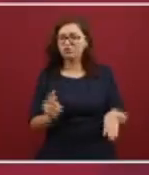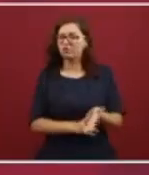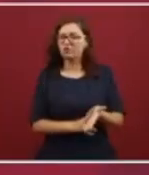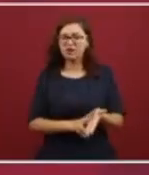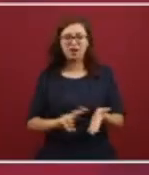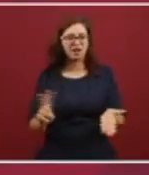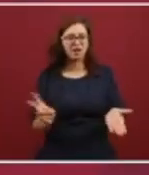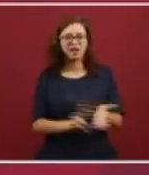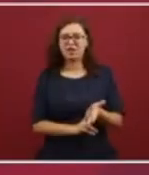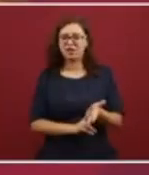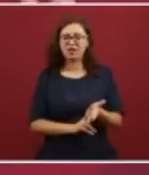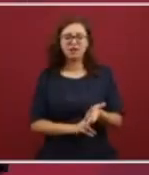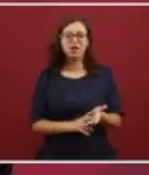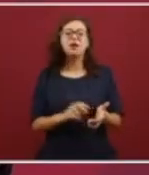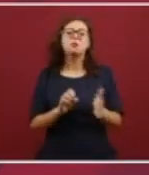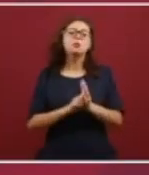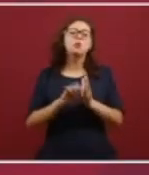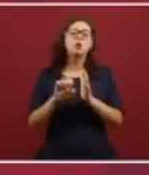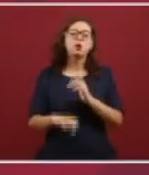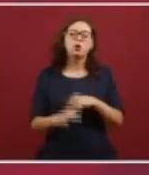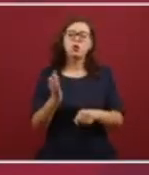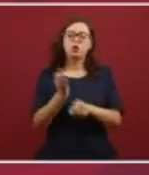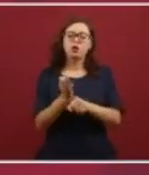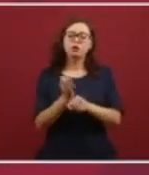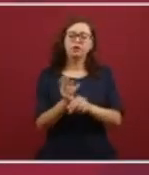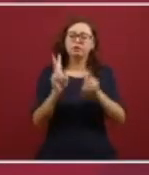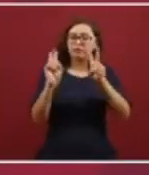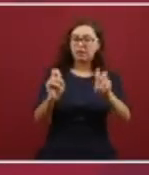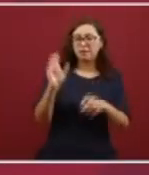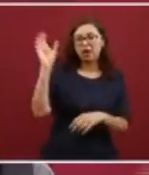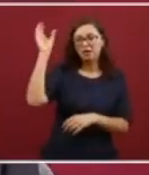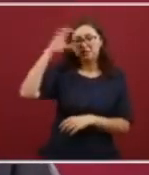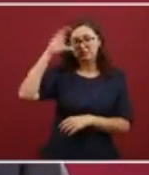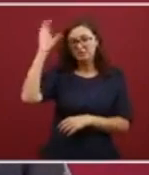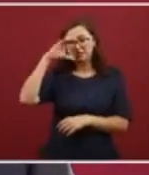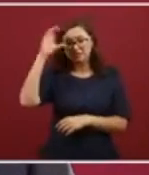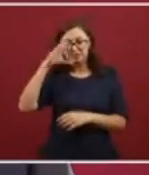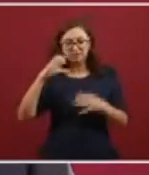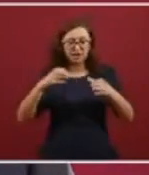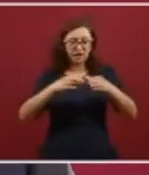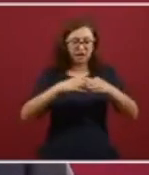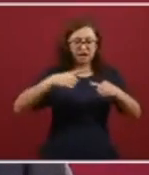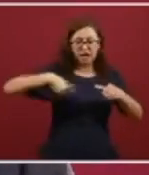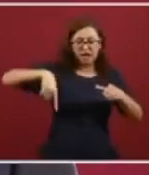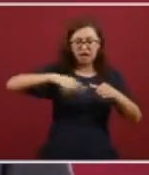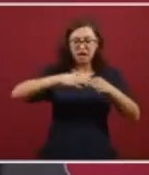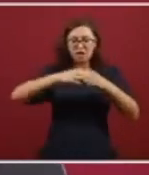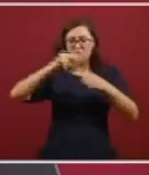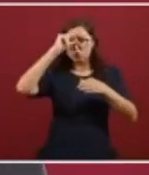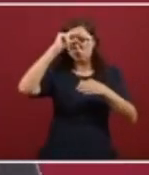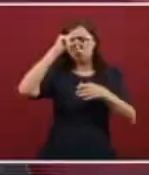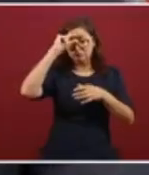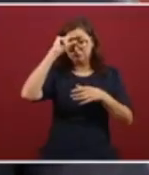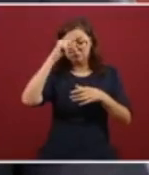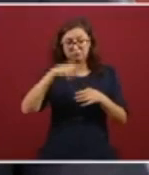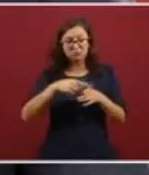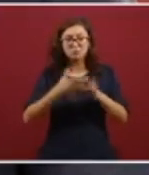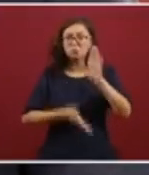Este asunto, por ejemplo, de los científicos, los intelectuales, si no tienen razón